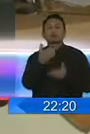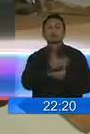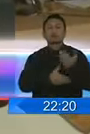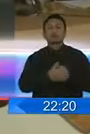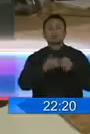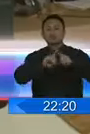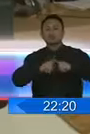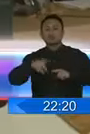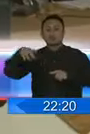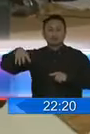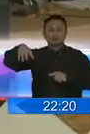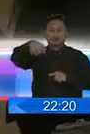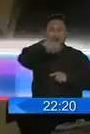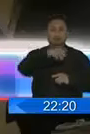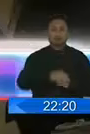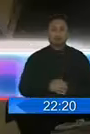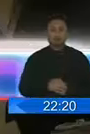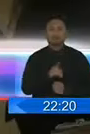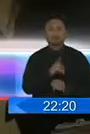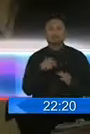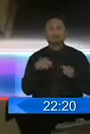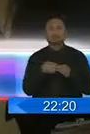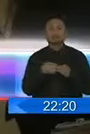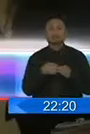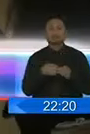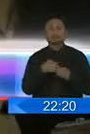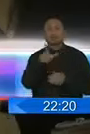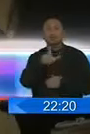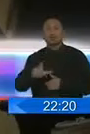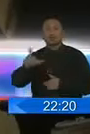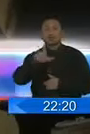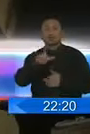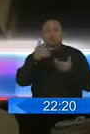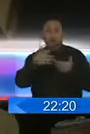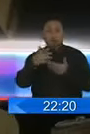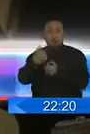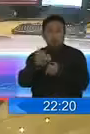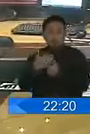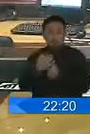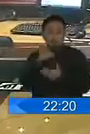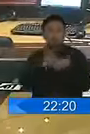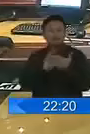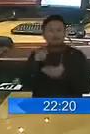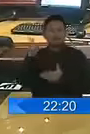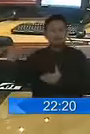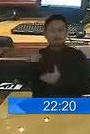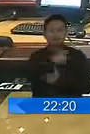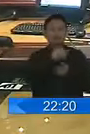de las diferentes provincias. Los comisionados esperan hasta este lunes tener aprobado el informe que permita realizar